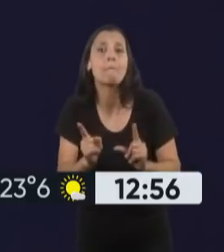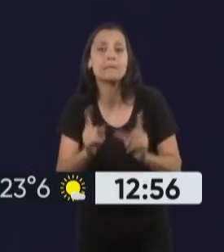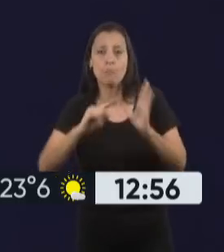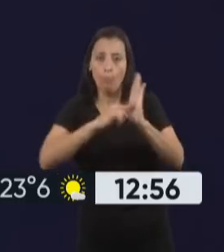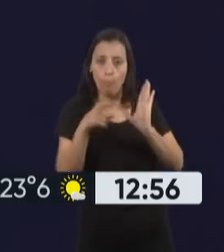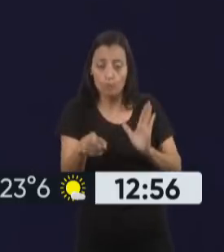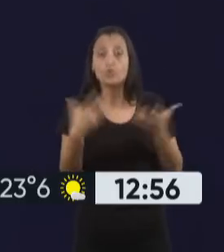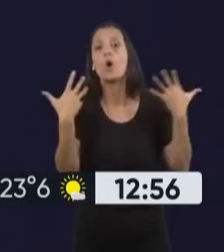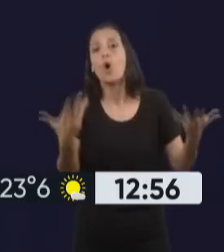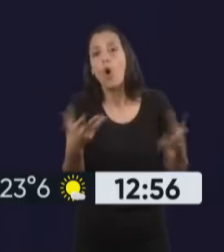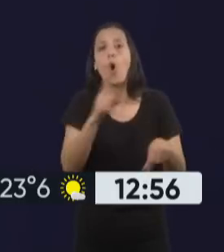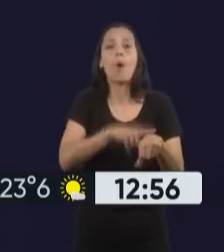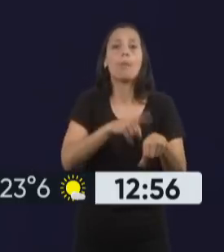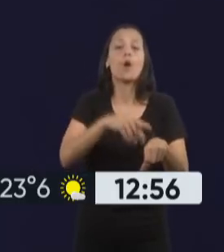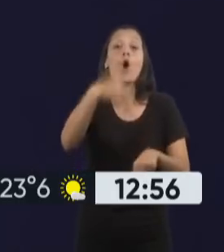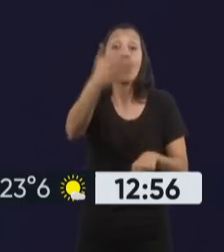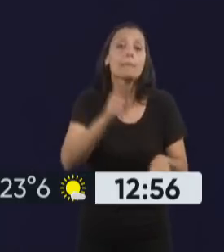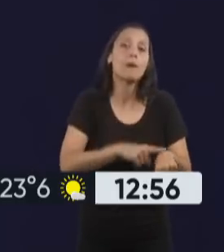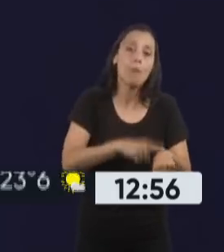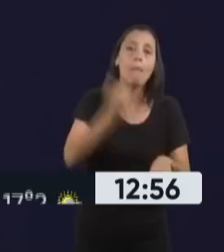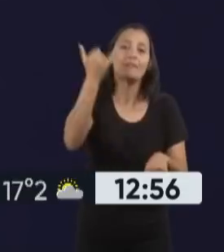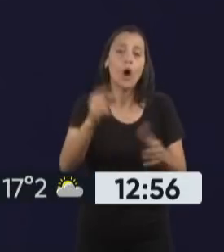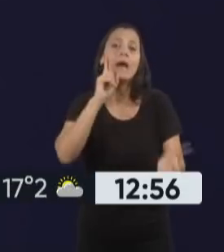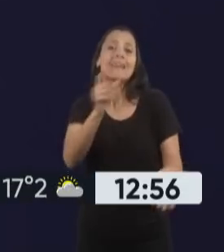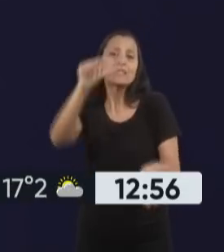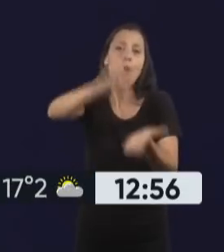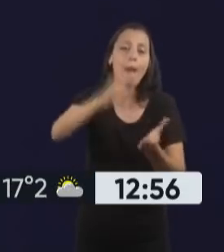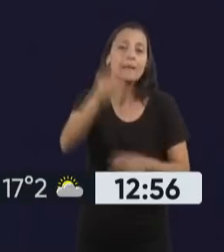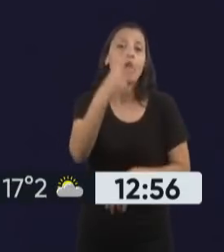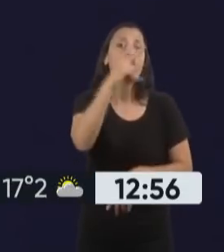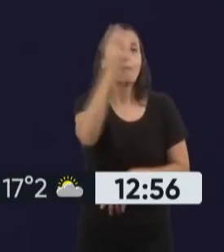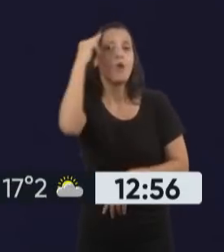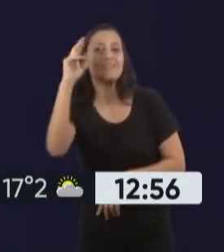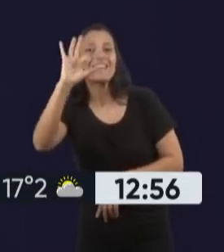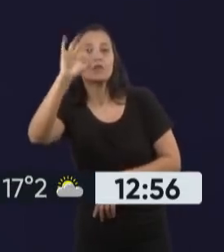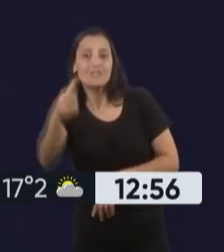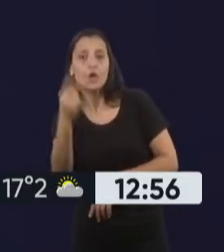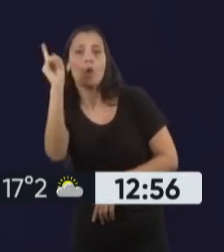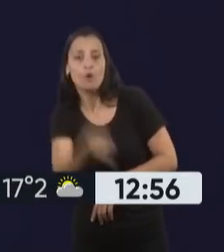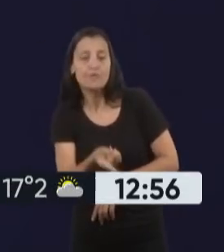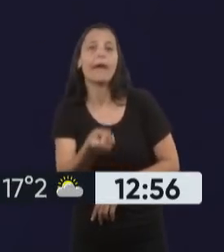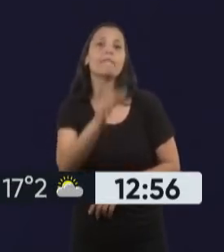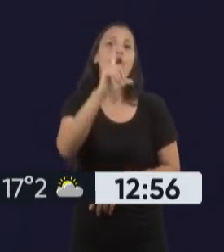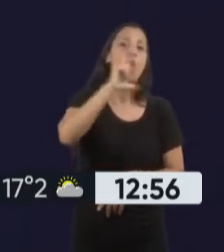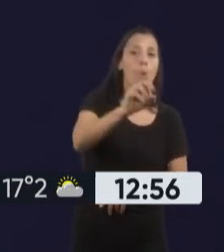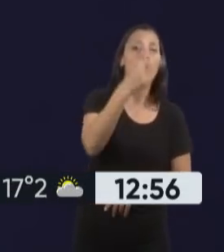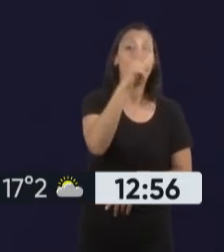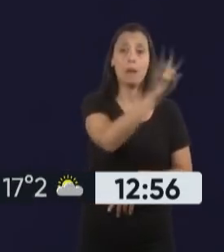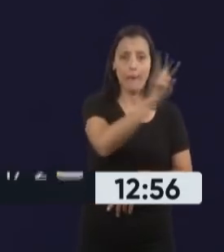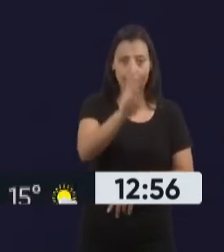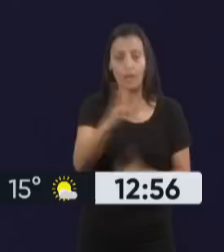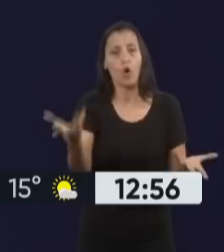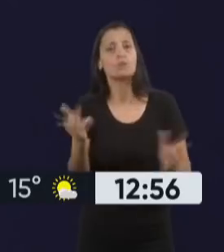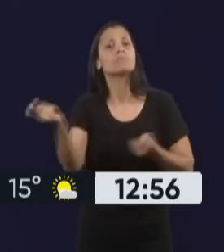Obviamente que en el medio tocó picos de 2.905 puntos en julio del 2022, bajo